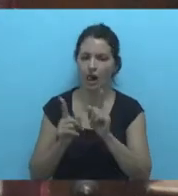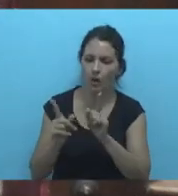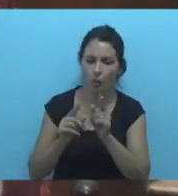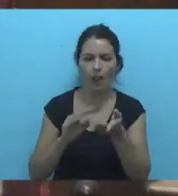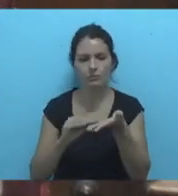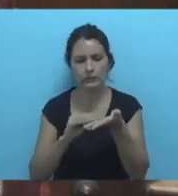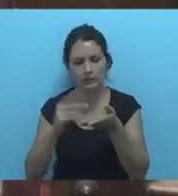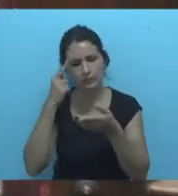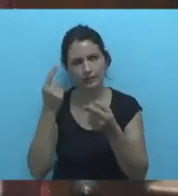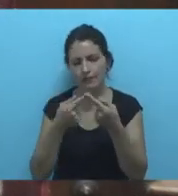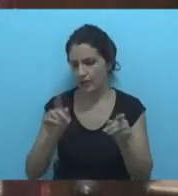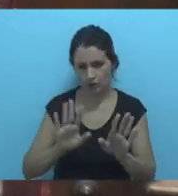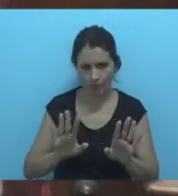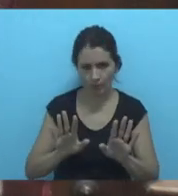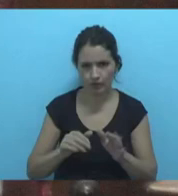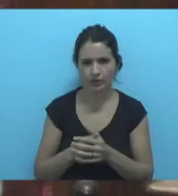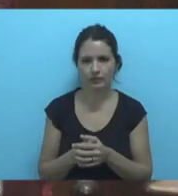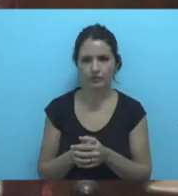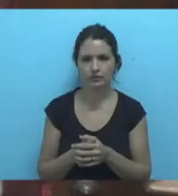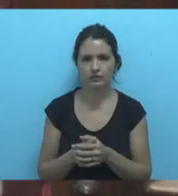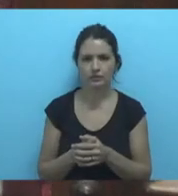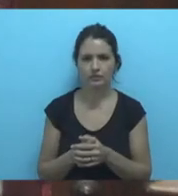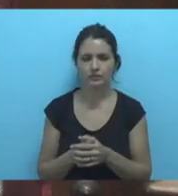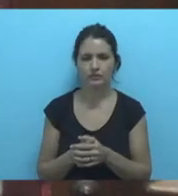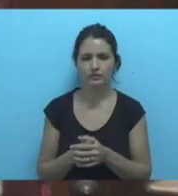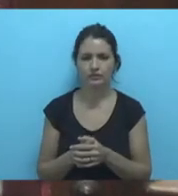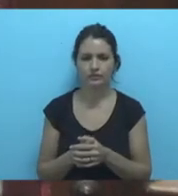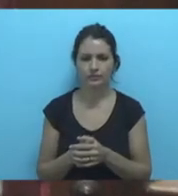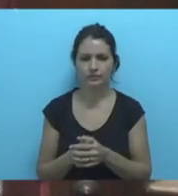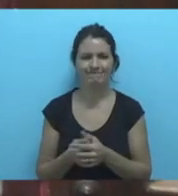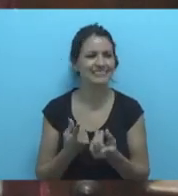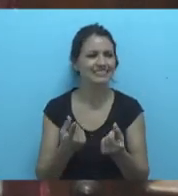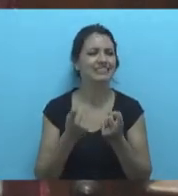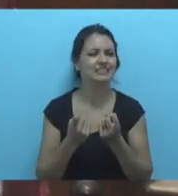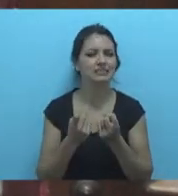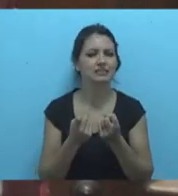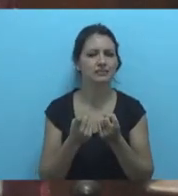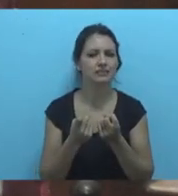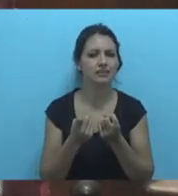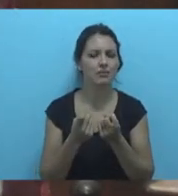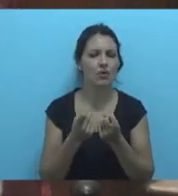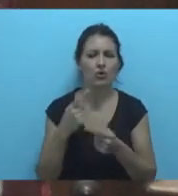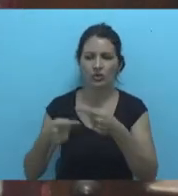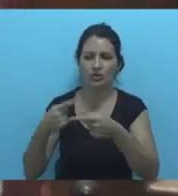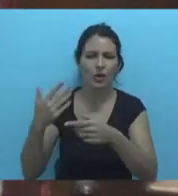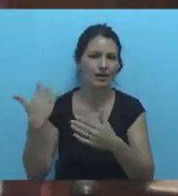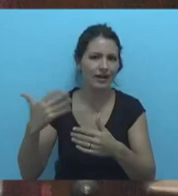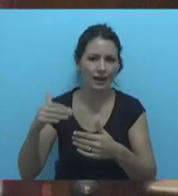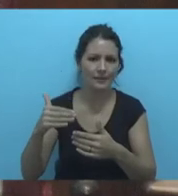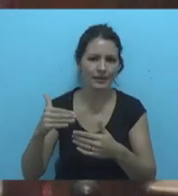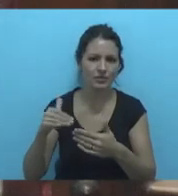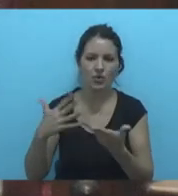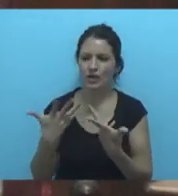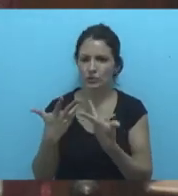opiniones distintas, pero cualquier decisión que se tome hace absolutamente indispensable que se avance rápidamente en el tiempo, pero